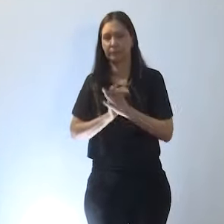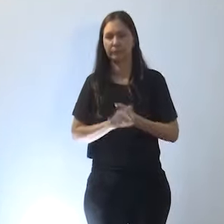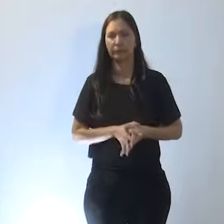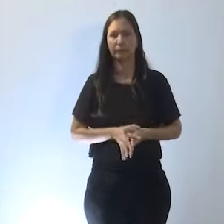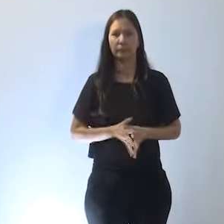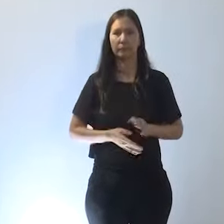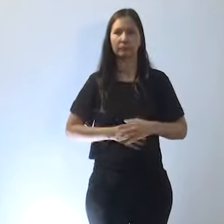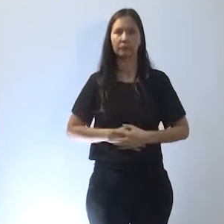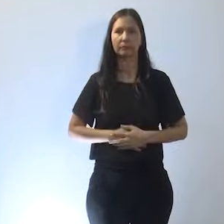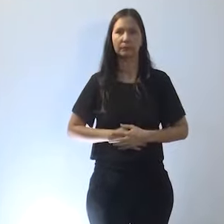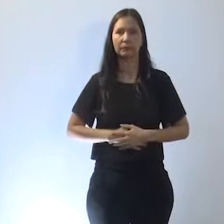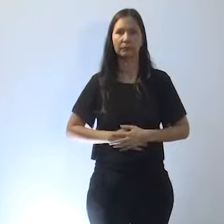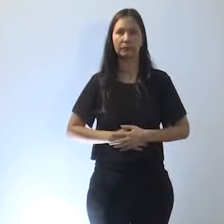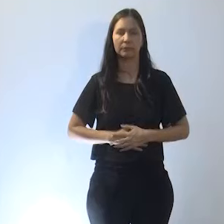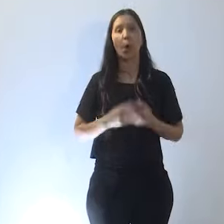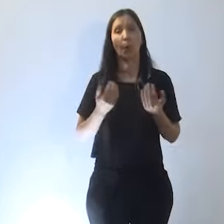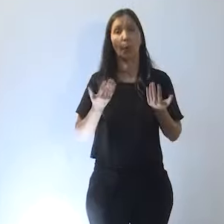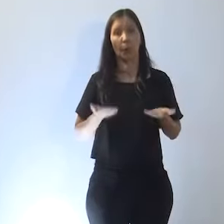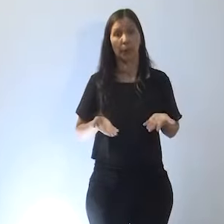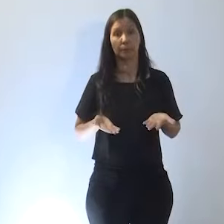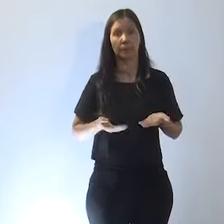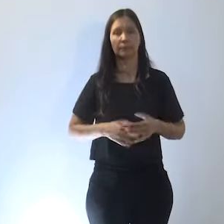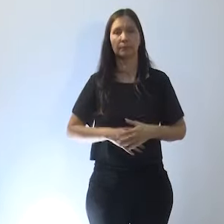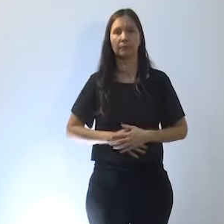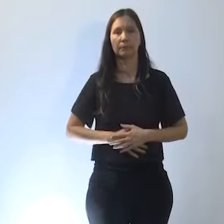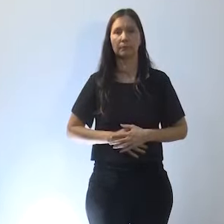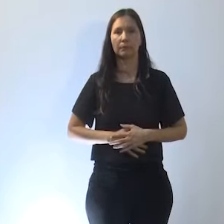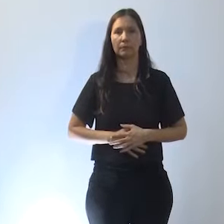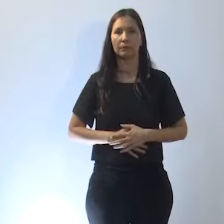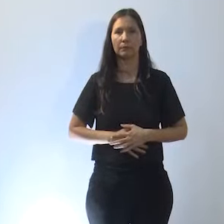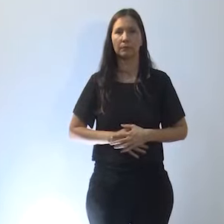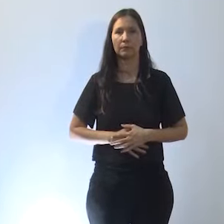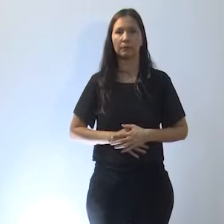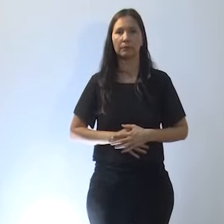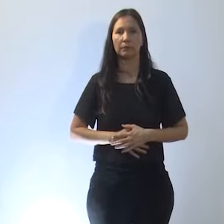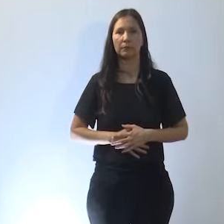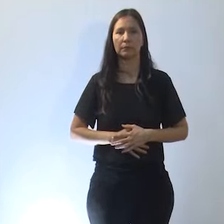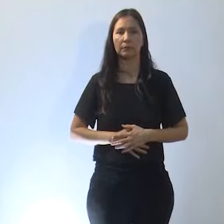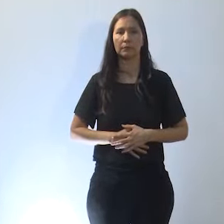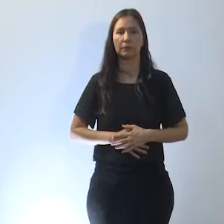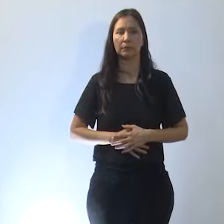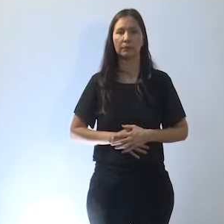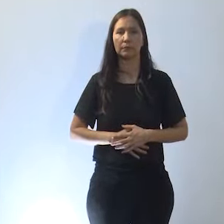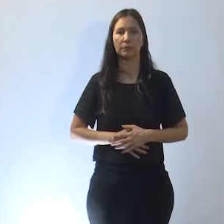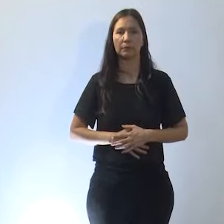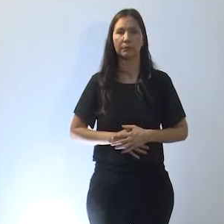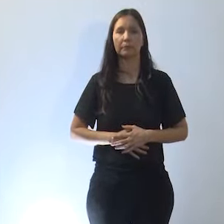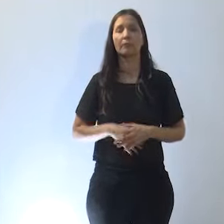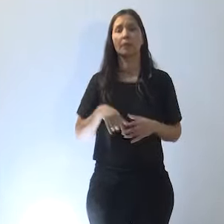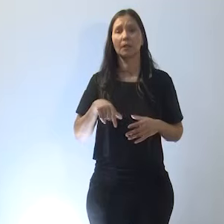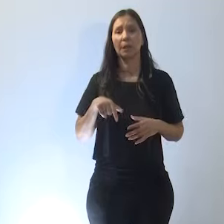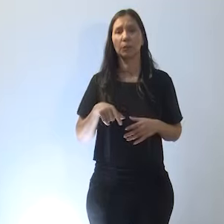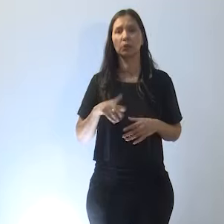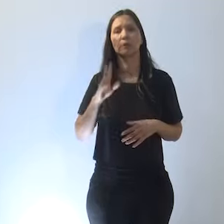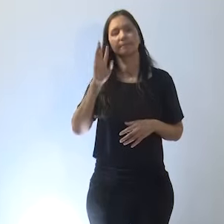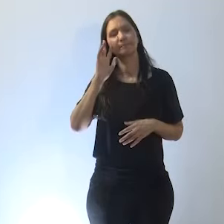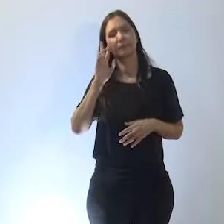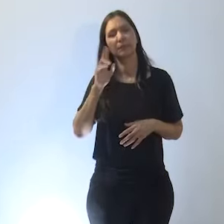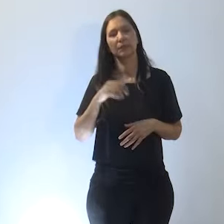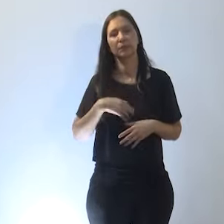otra Bueno e estamos elaborando el duelo de ayer soy